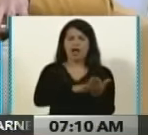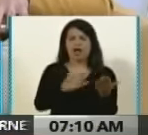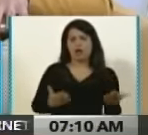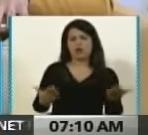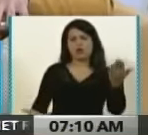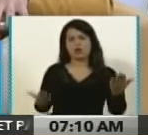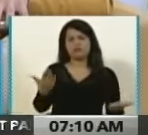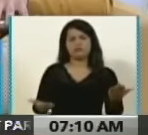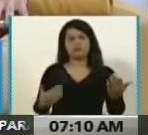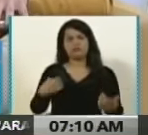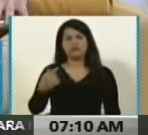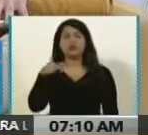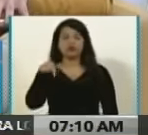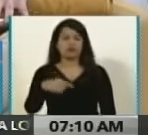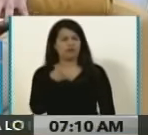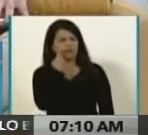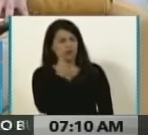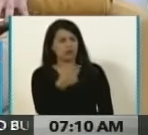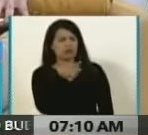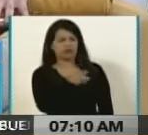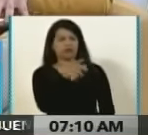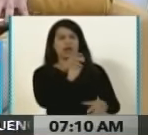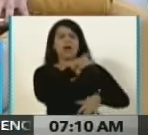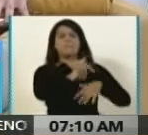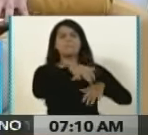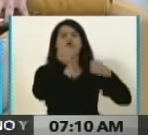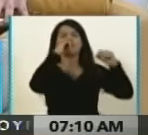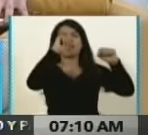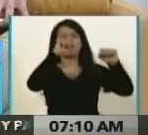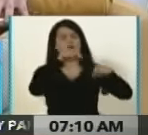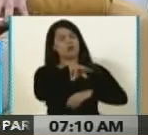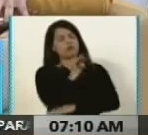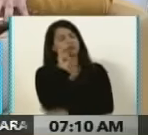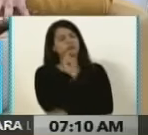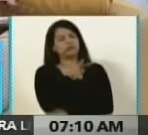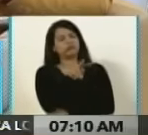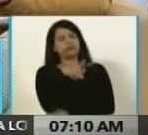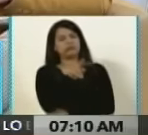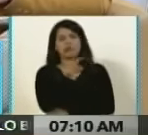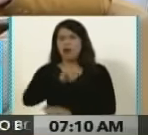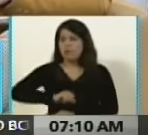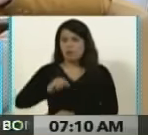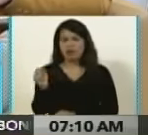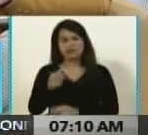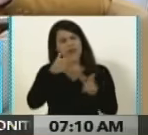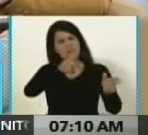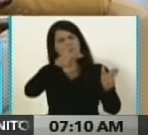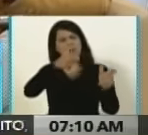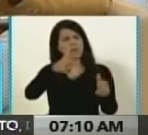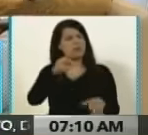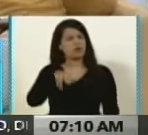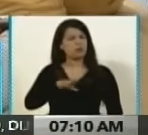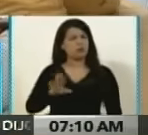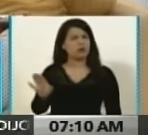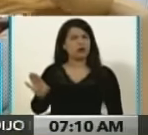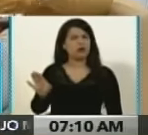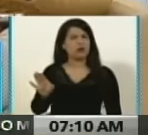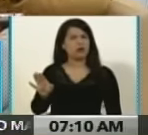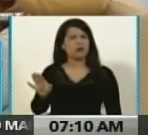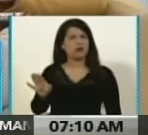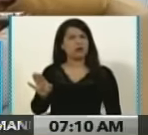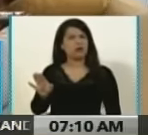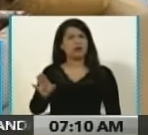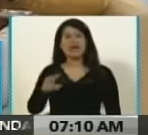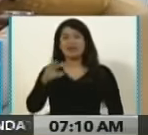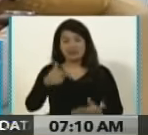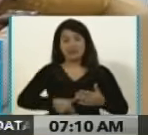las manifestaciones que hay hoy día. Es poco probable que salga la policía que le atire una manifestación. No ha ocurrido en los sitios. Sí,